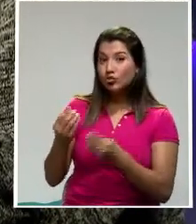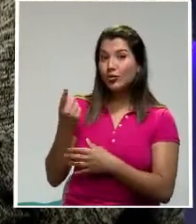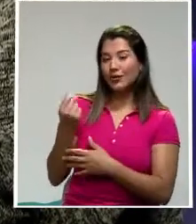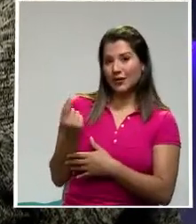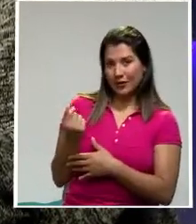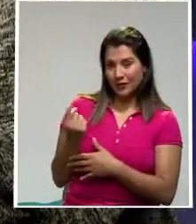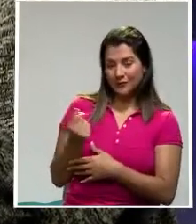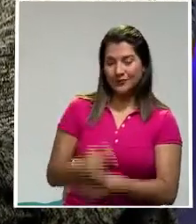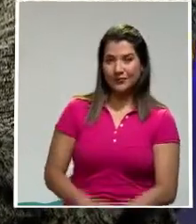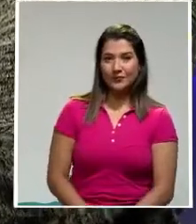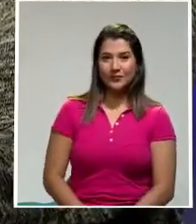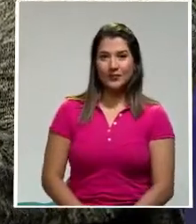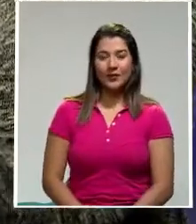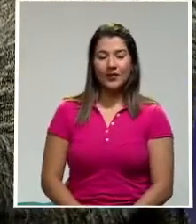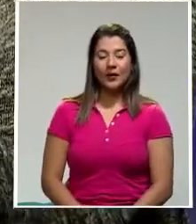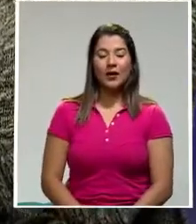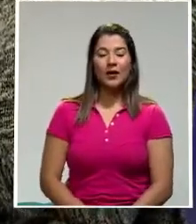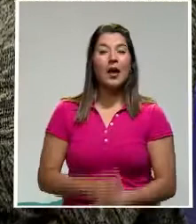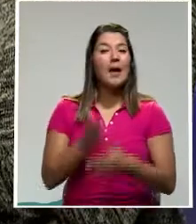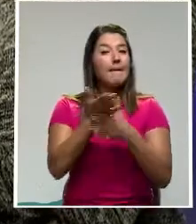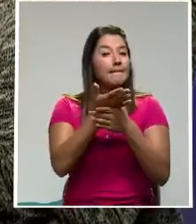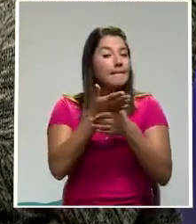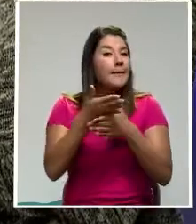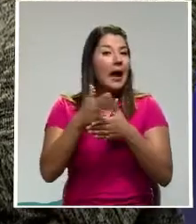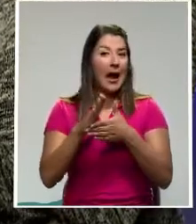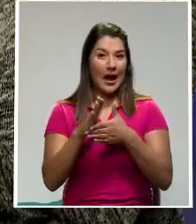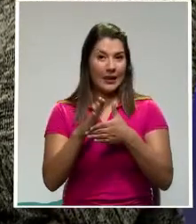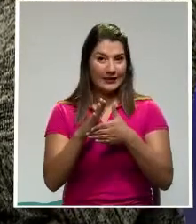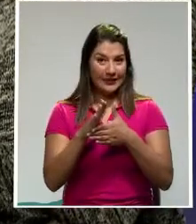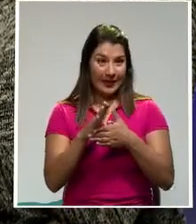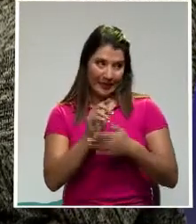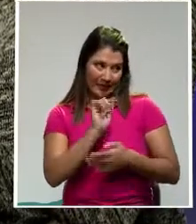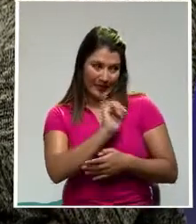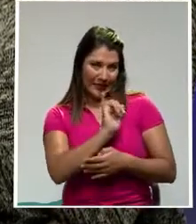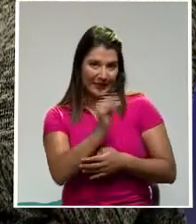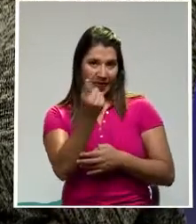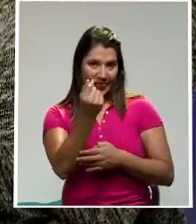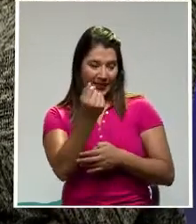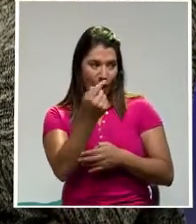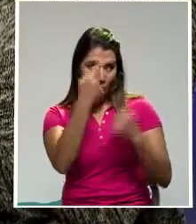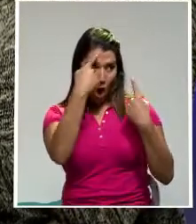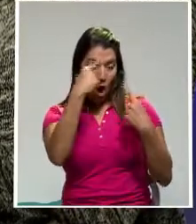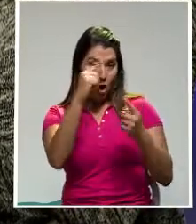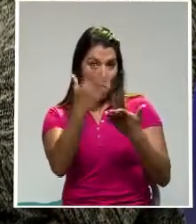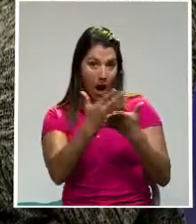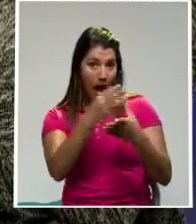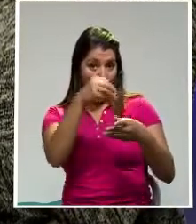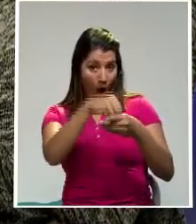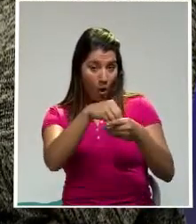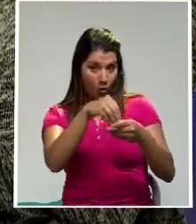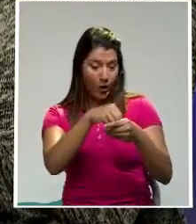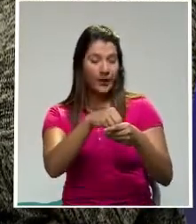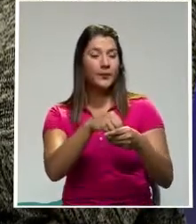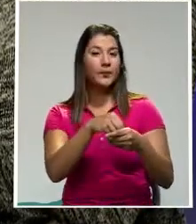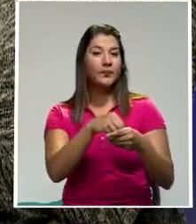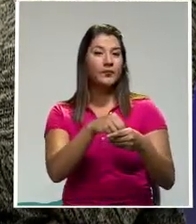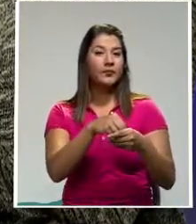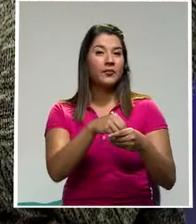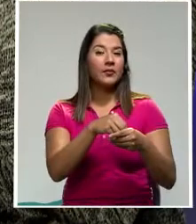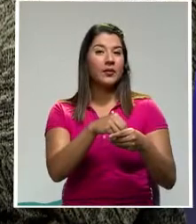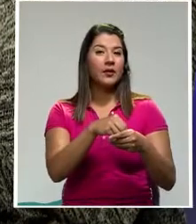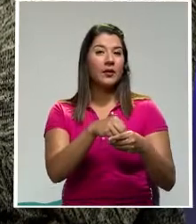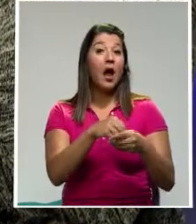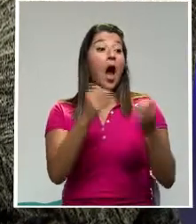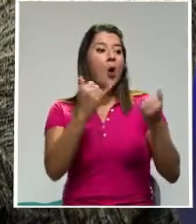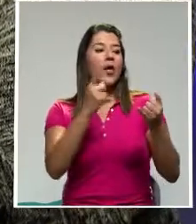Es mucho dinero. Una parte de esos costos que se ahorra la empresa, este es un fenómeno además, hay